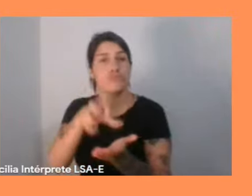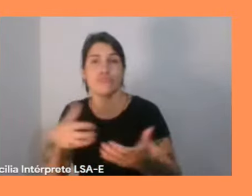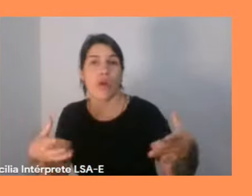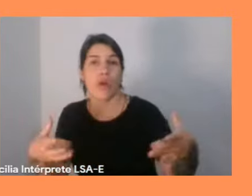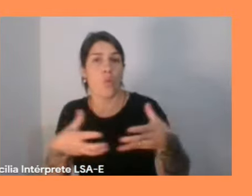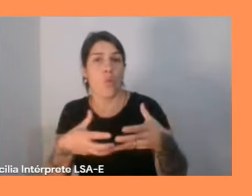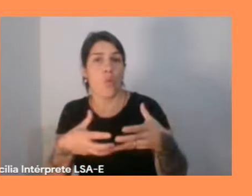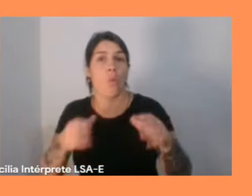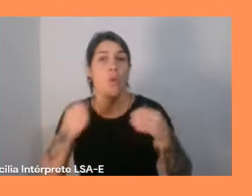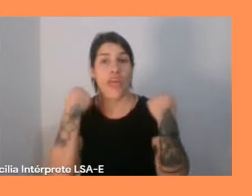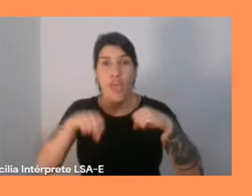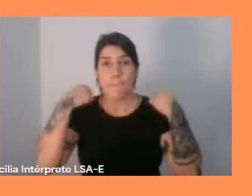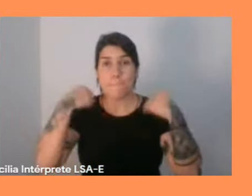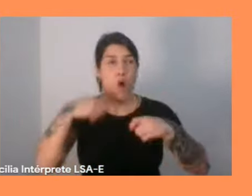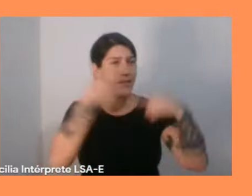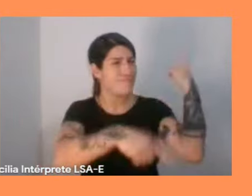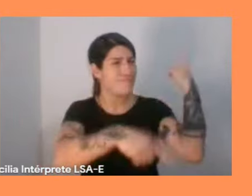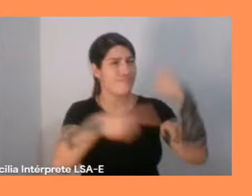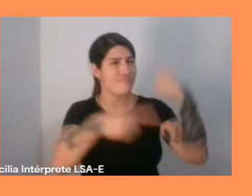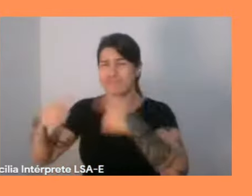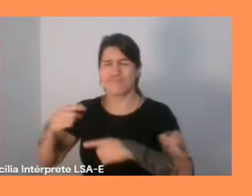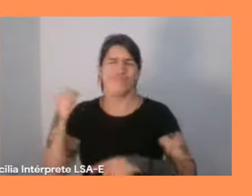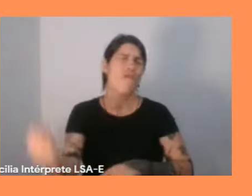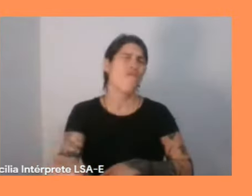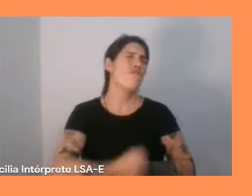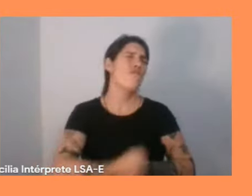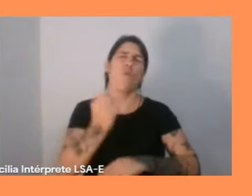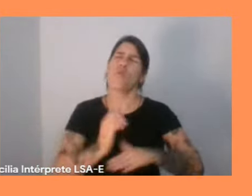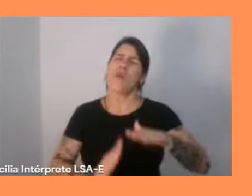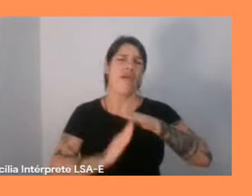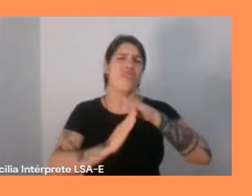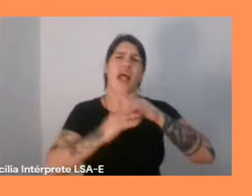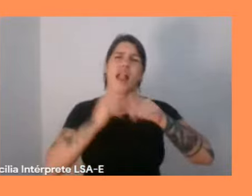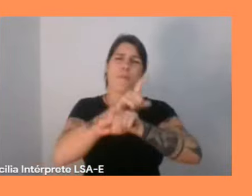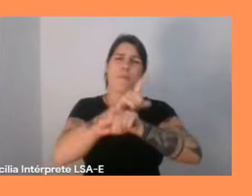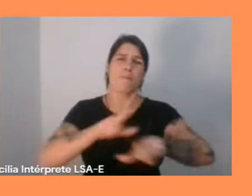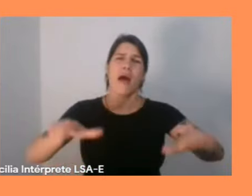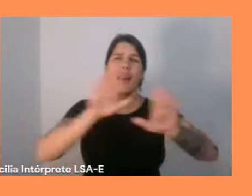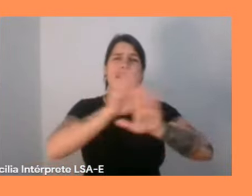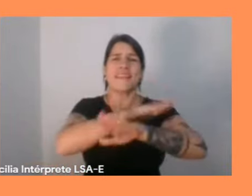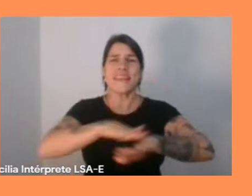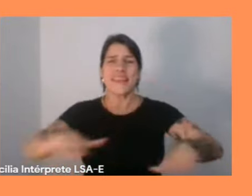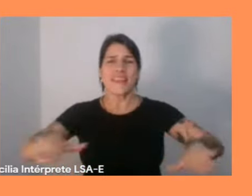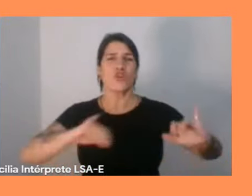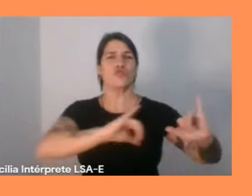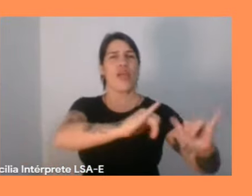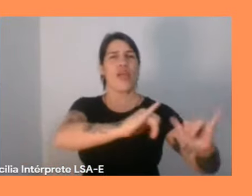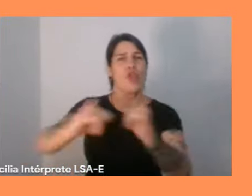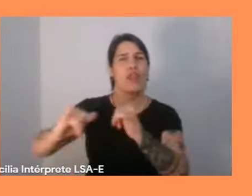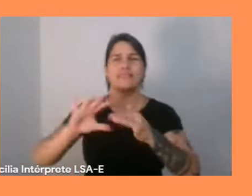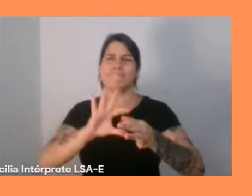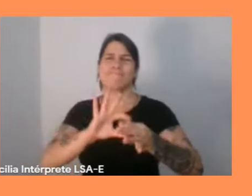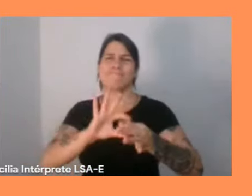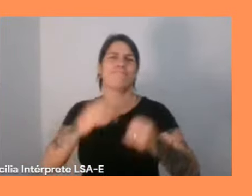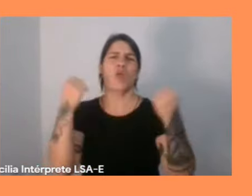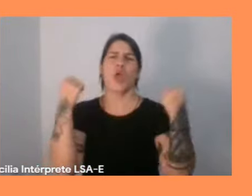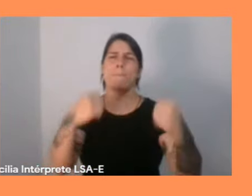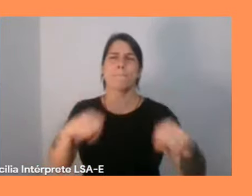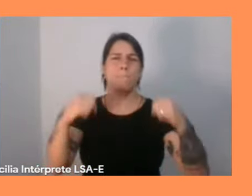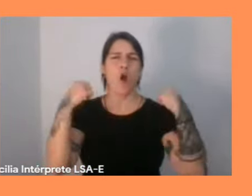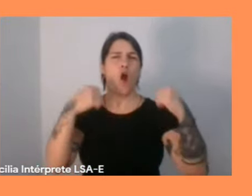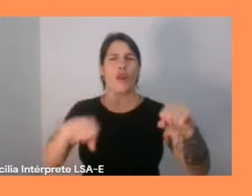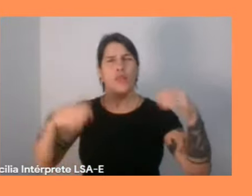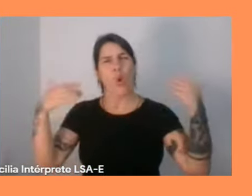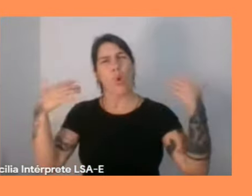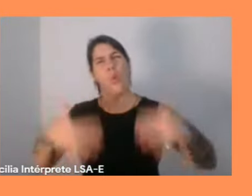juventudes, por lo que es necesario que allí se puedan incorporar los contenidos de la ESI aplicados al ámbito del deporte. En